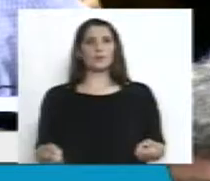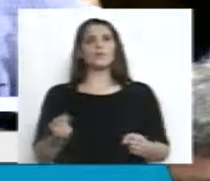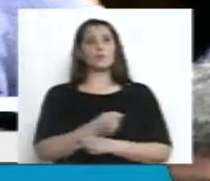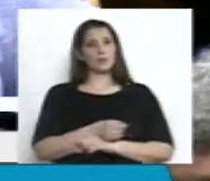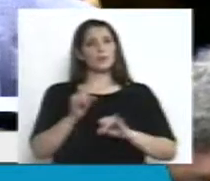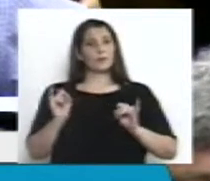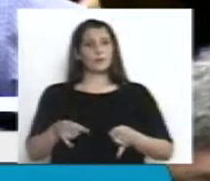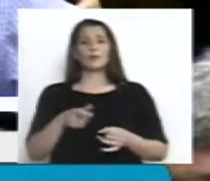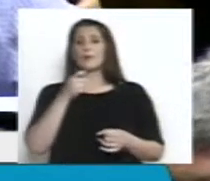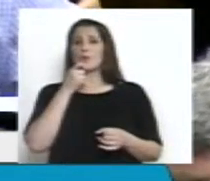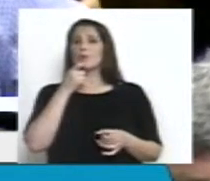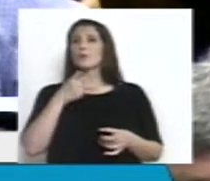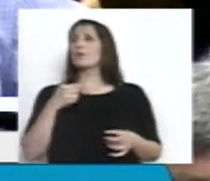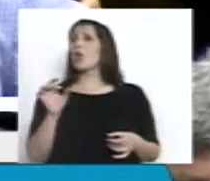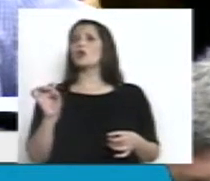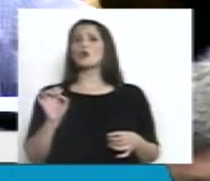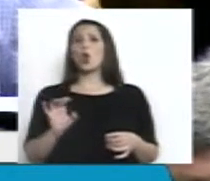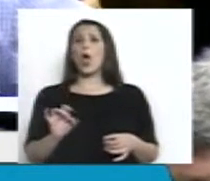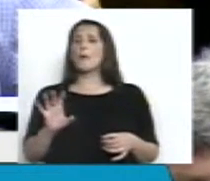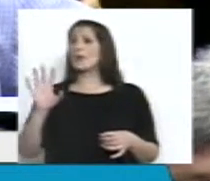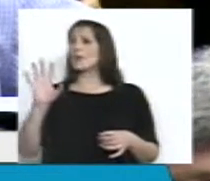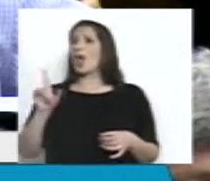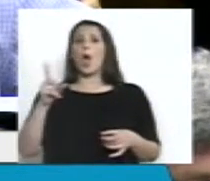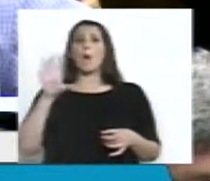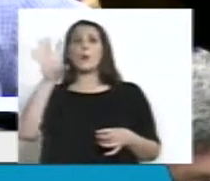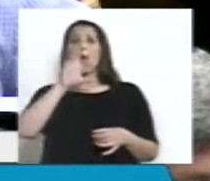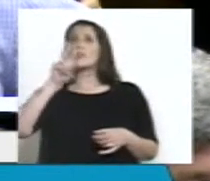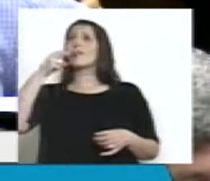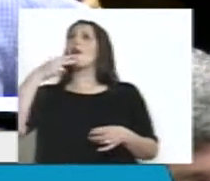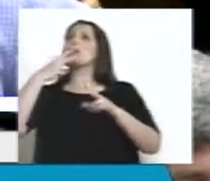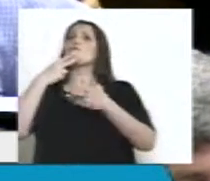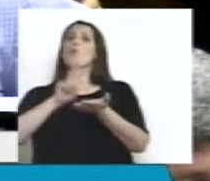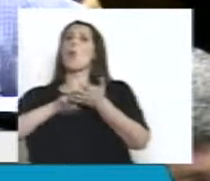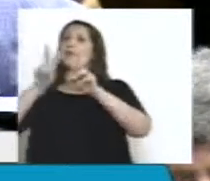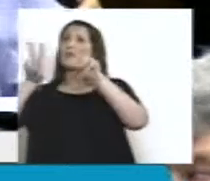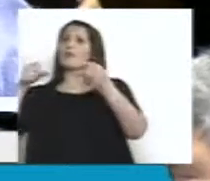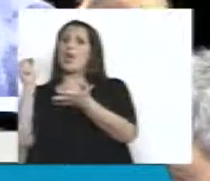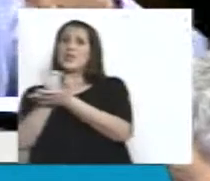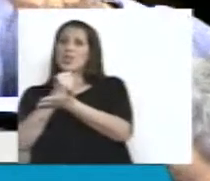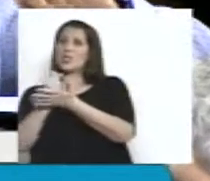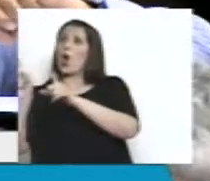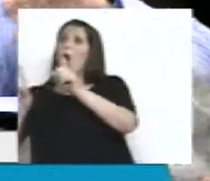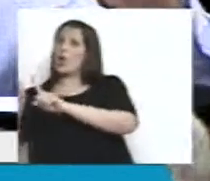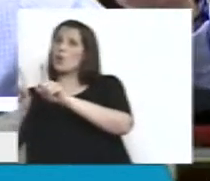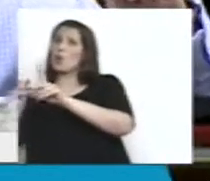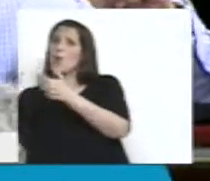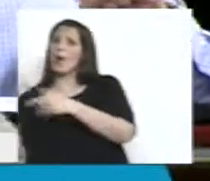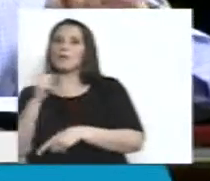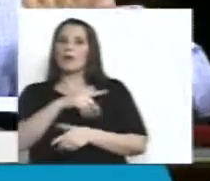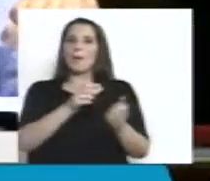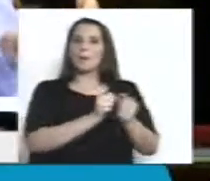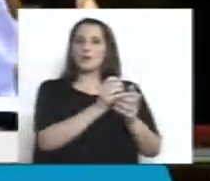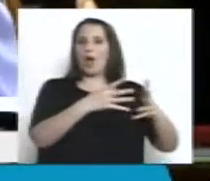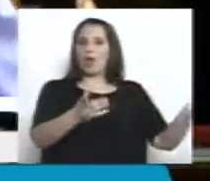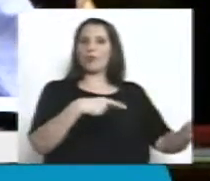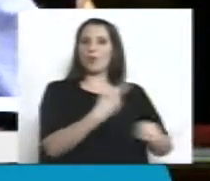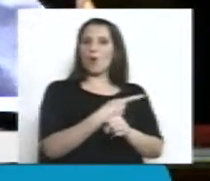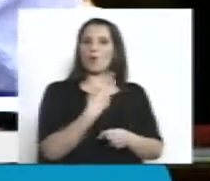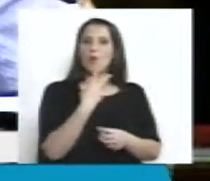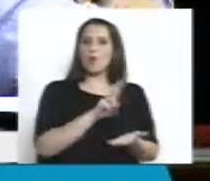no solamente que las provincias le puedan cobrar impuestos de sellos a algunos y a los grandes no le podamos cobrar impuestos de